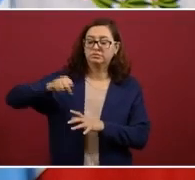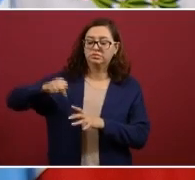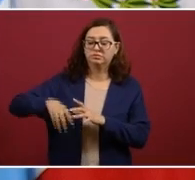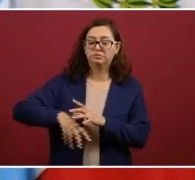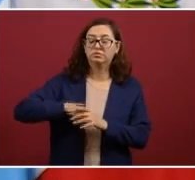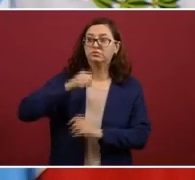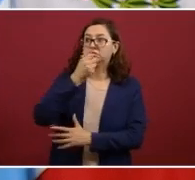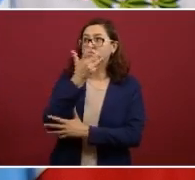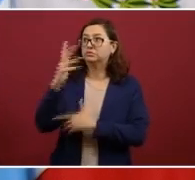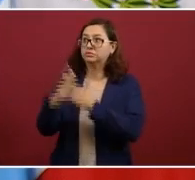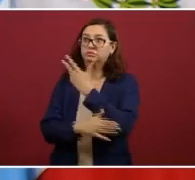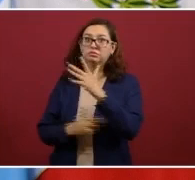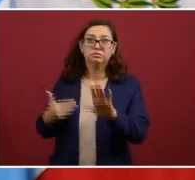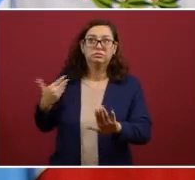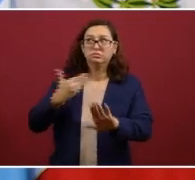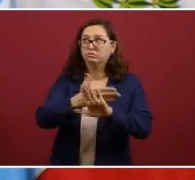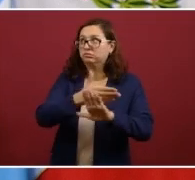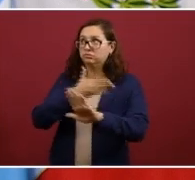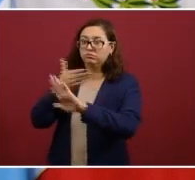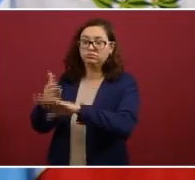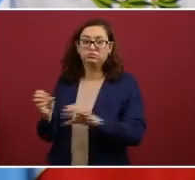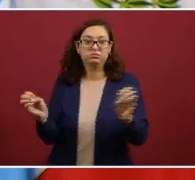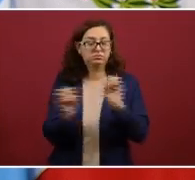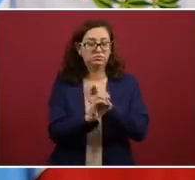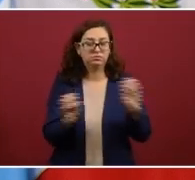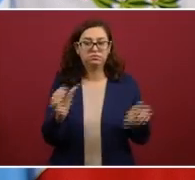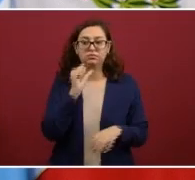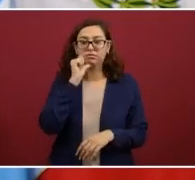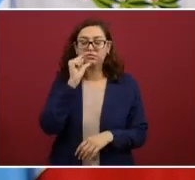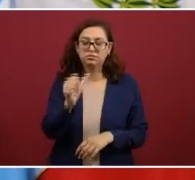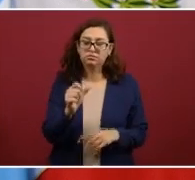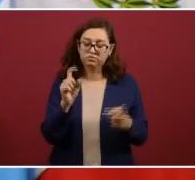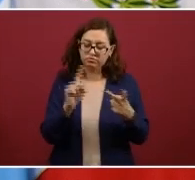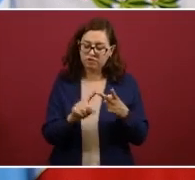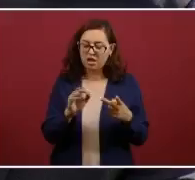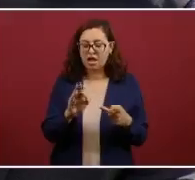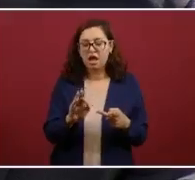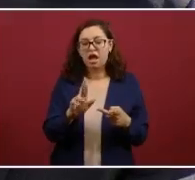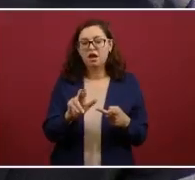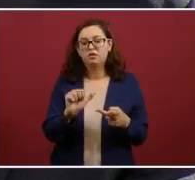medio ambiente. Por ejemplo, no al fracking.